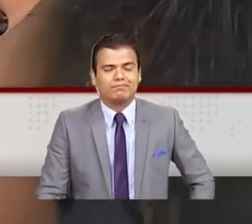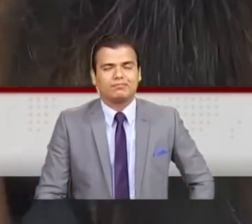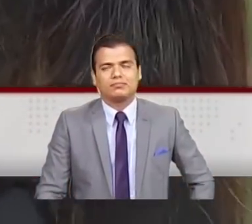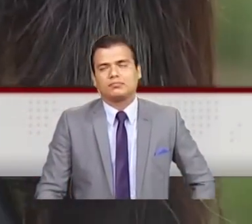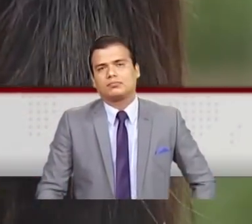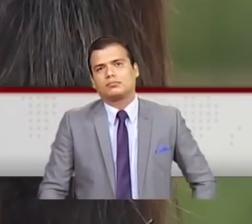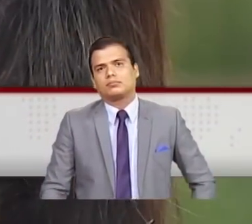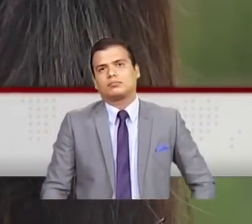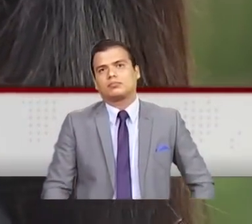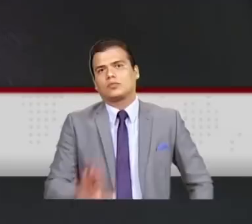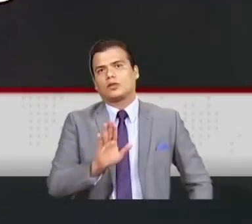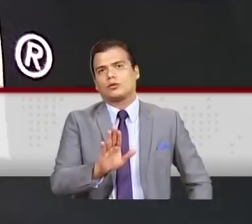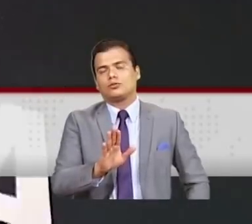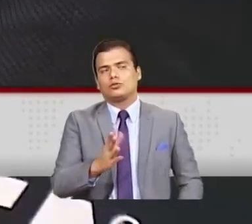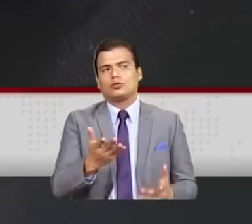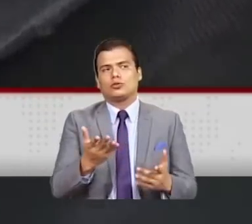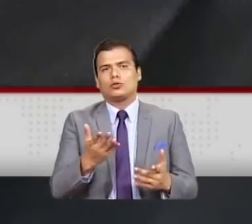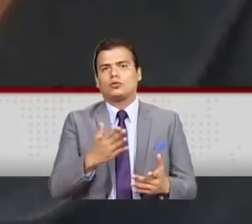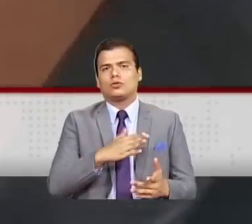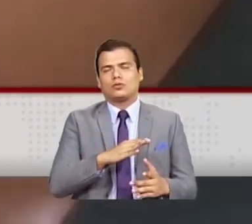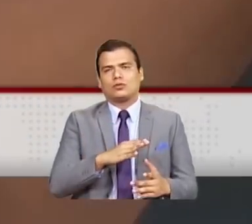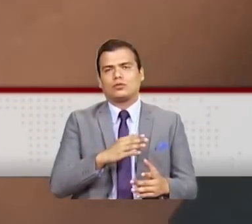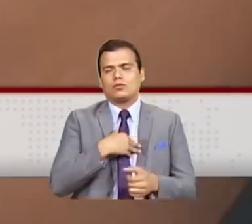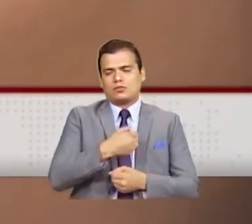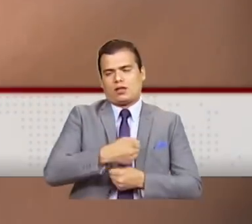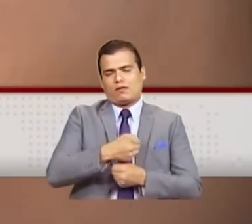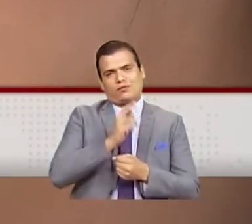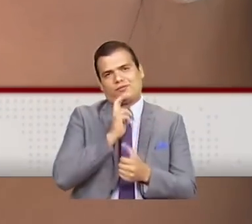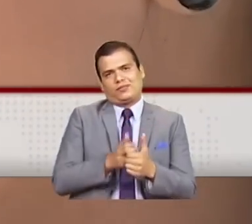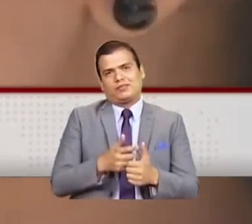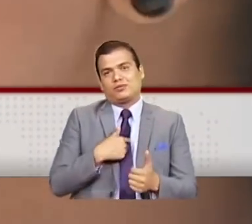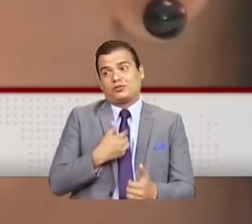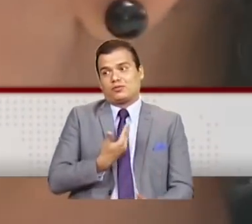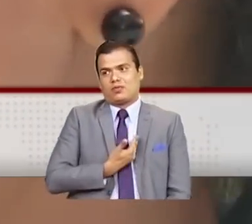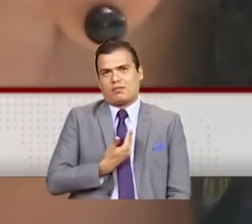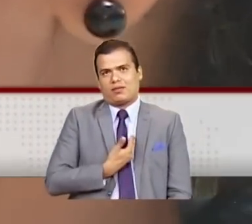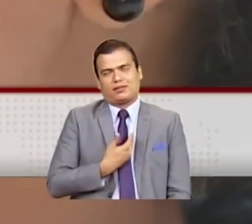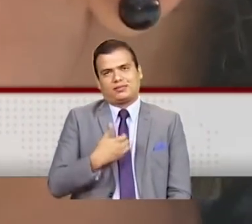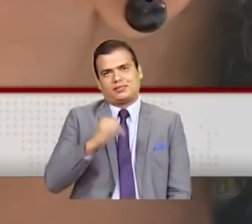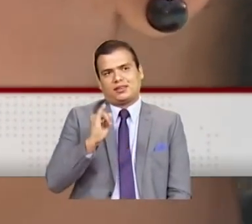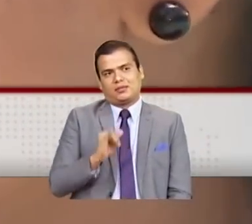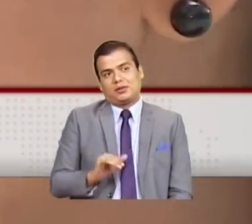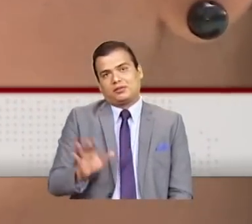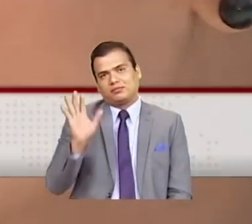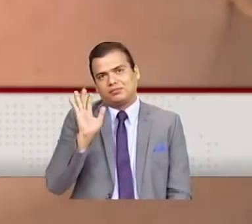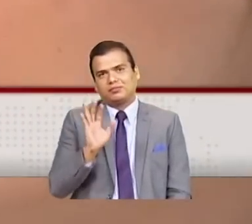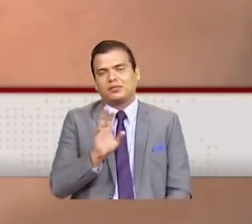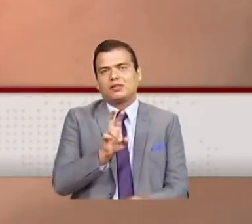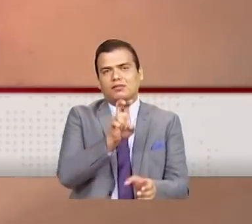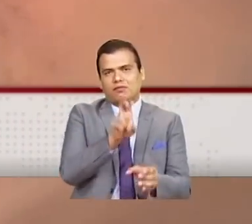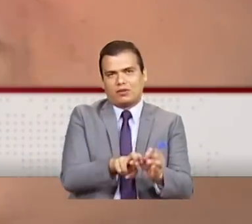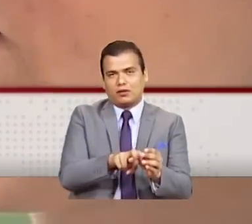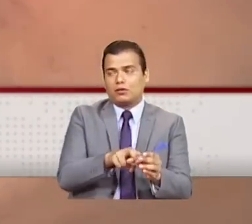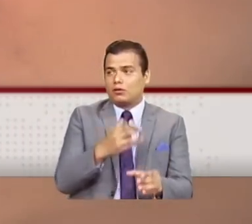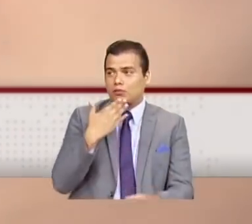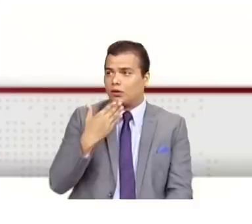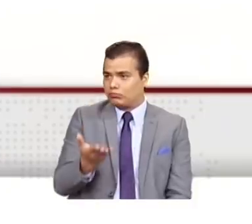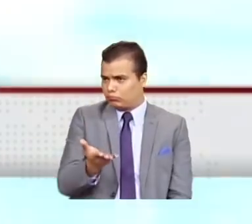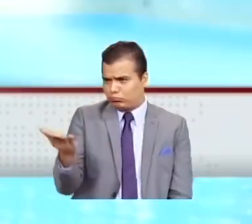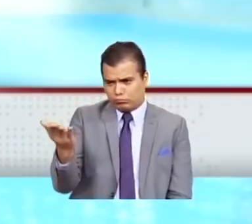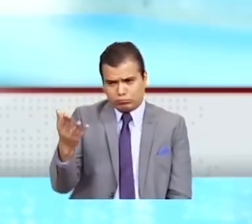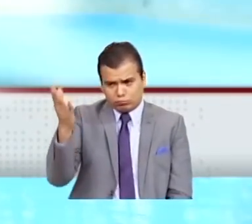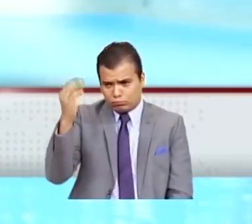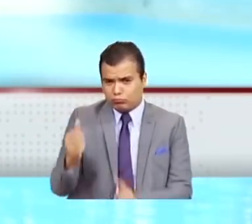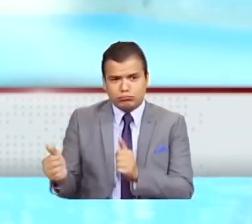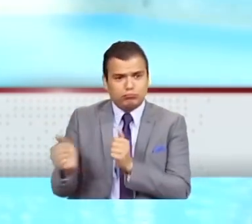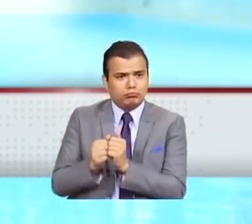La verdad es un poco complicado cuando ya somos mamás, pero como tú pudiste ver, la federación nos da la oportunidad de tener nuestros hijos